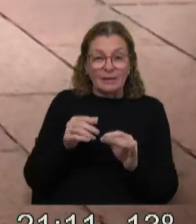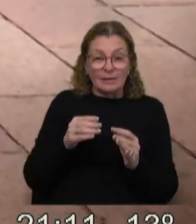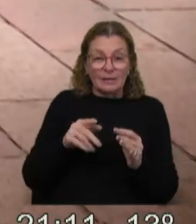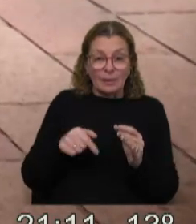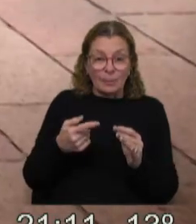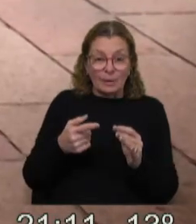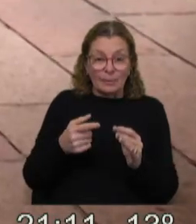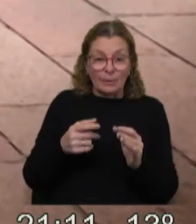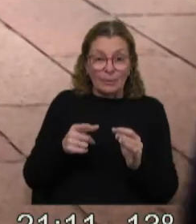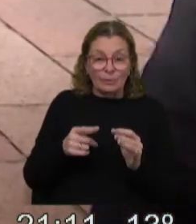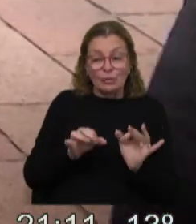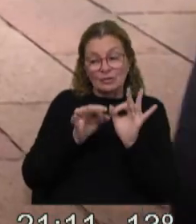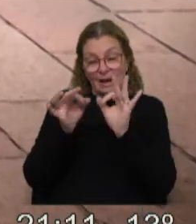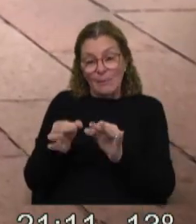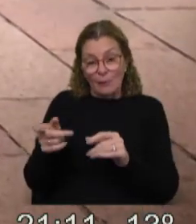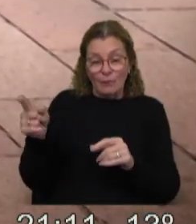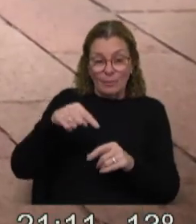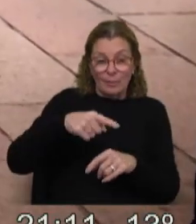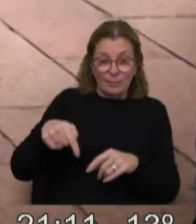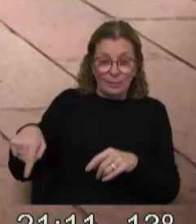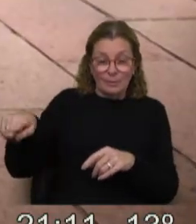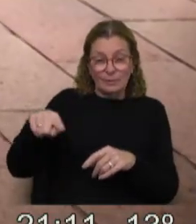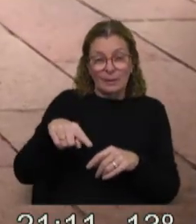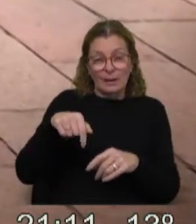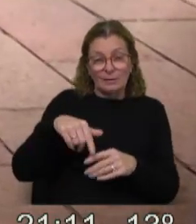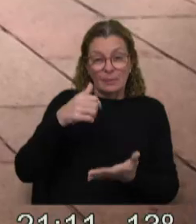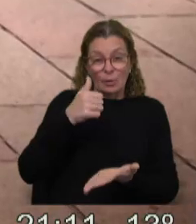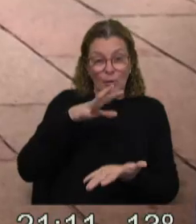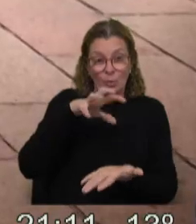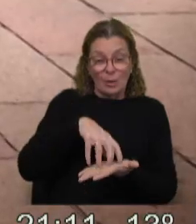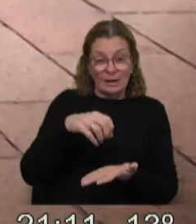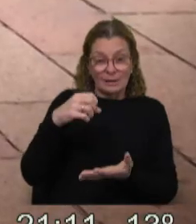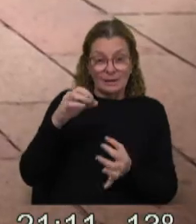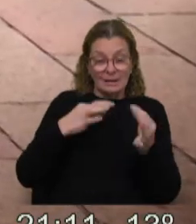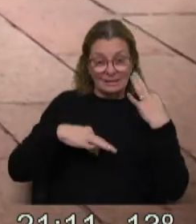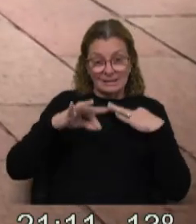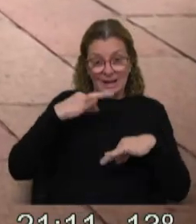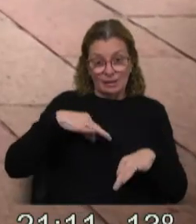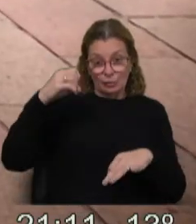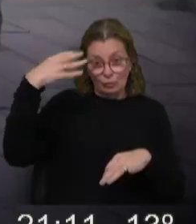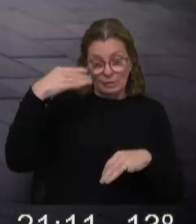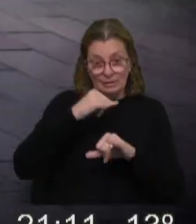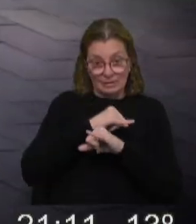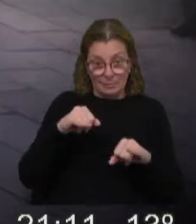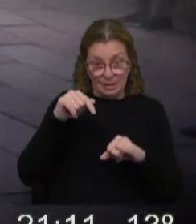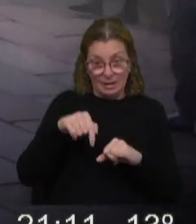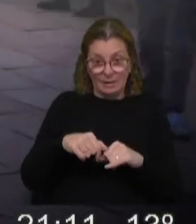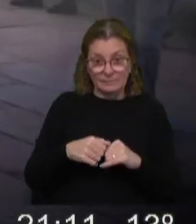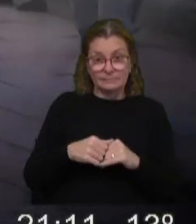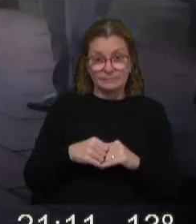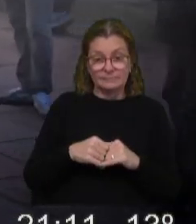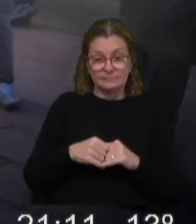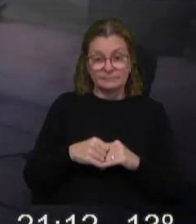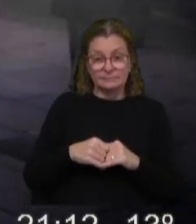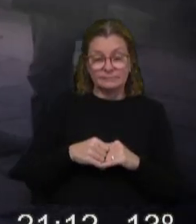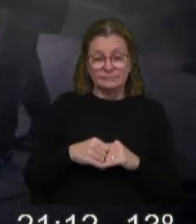y un lugar de llegada, ¿no? Y ahora estamos aquí, en ese lugar, porque es el Teatro Solís. Esta excursión termina en el Teatro Solís.